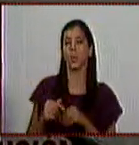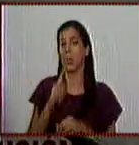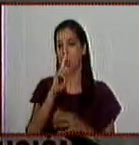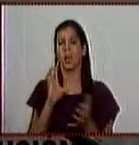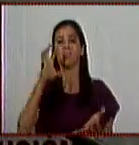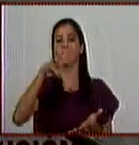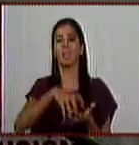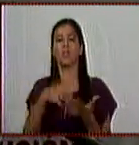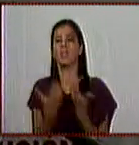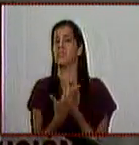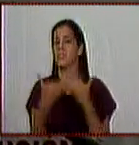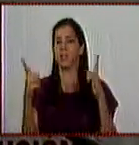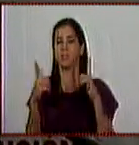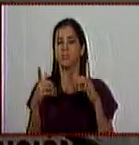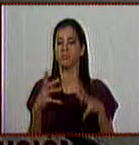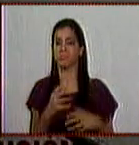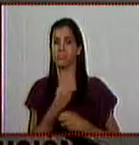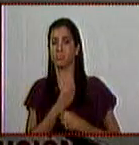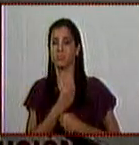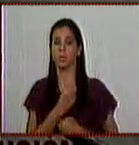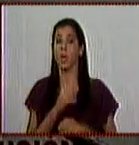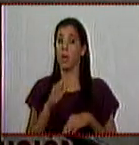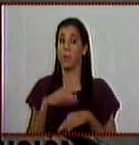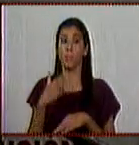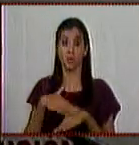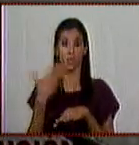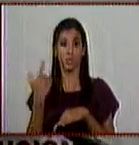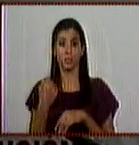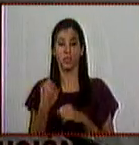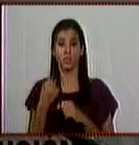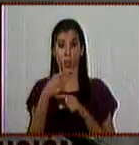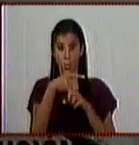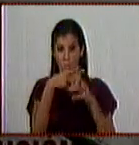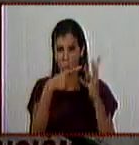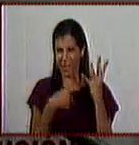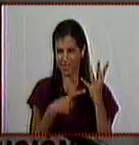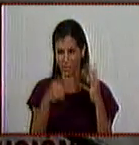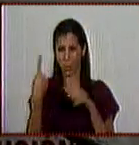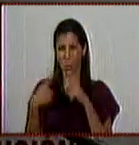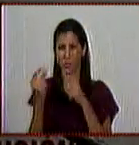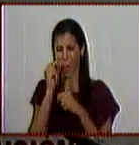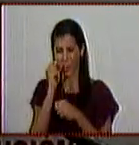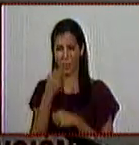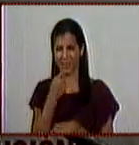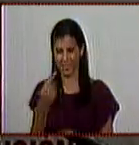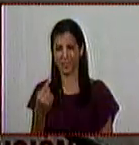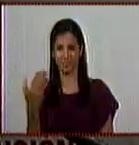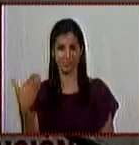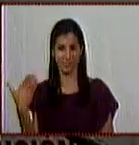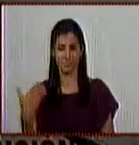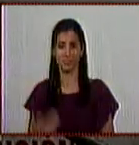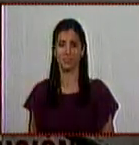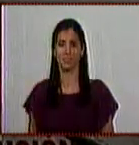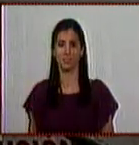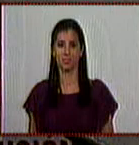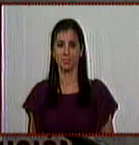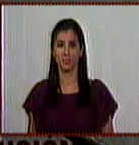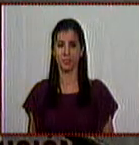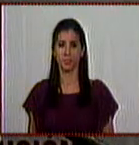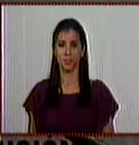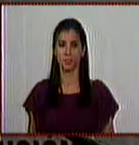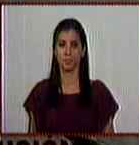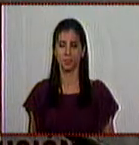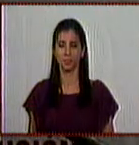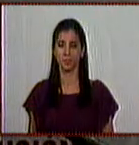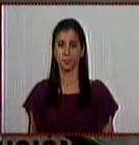laboriosamente construido porque en esos cuatro elementos que señala el vicepresidente compañero